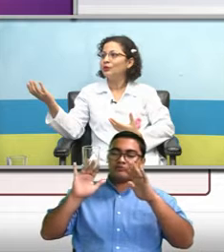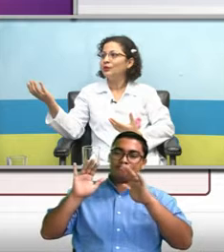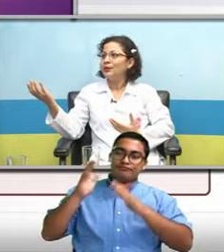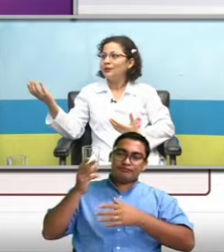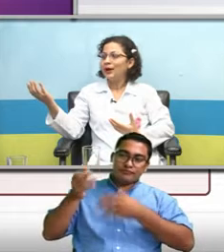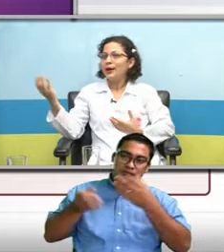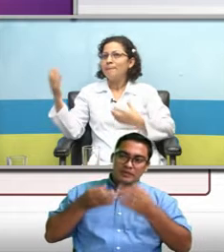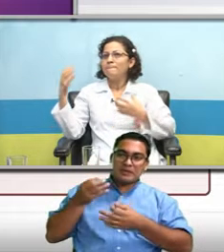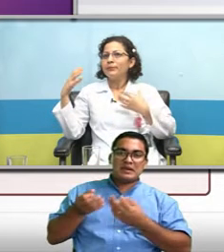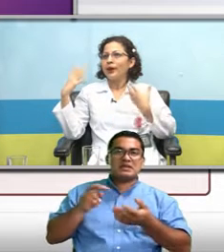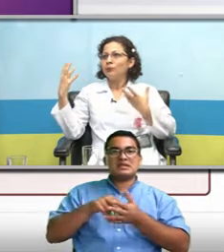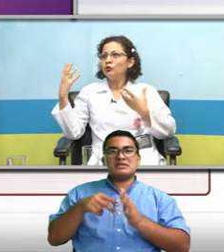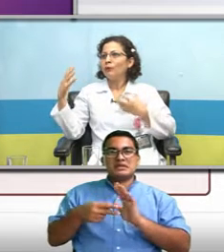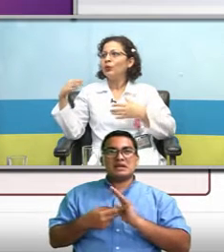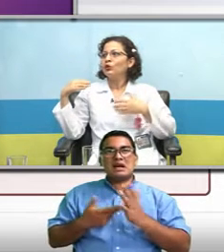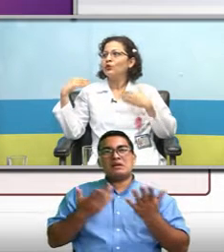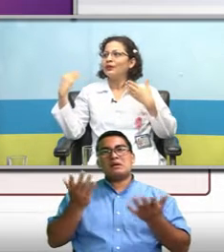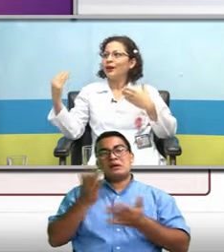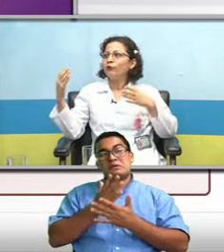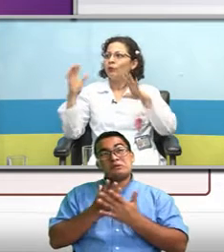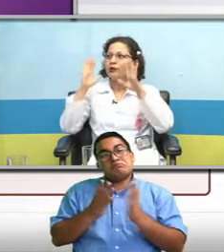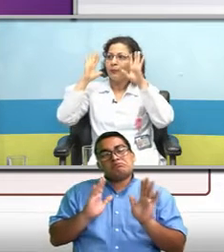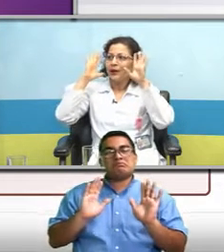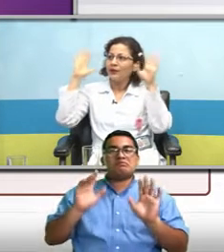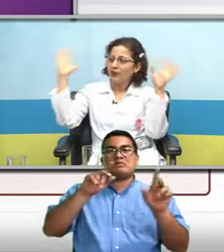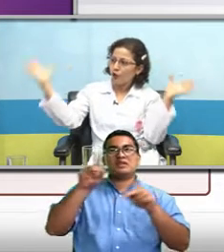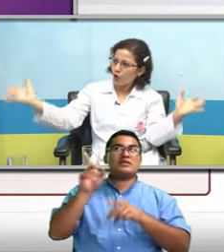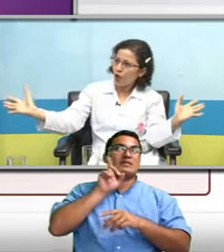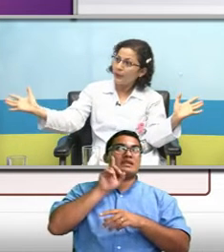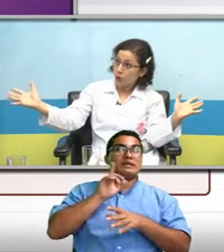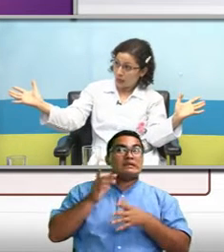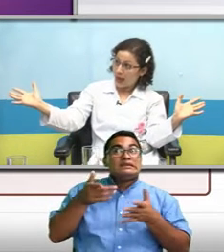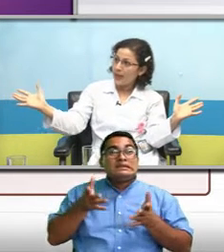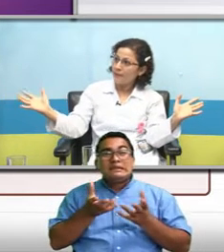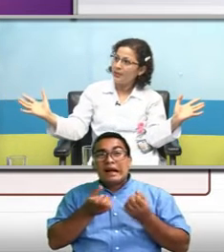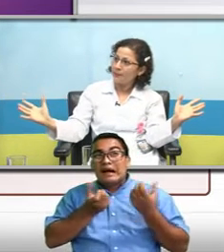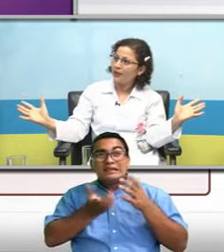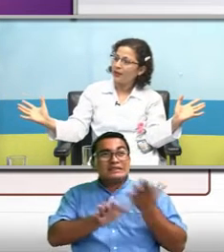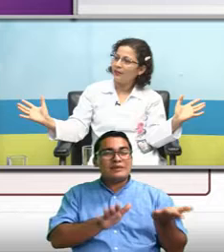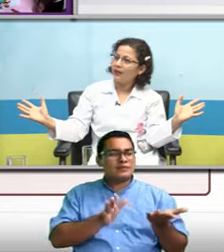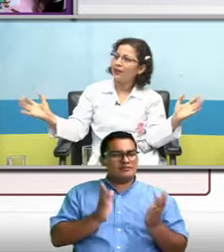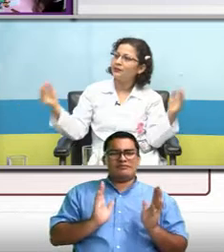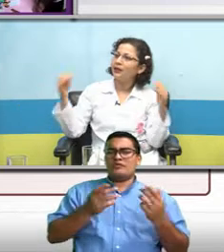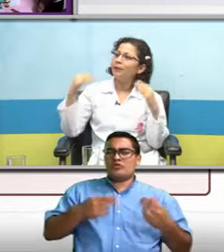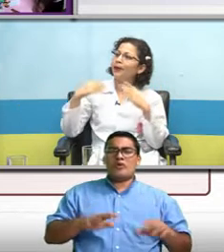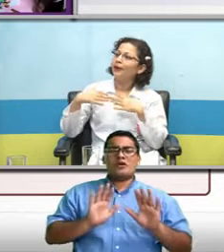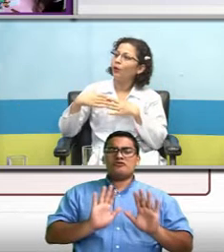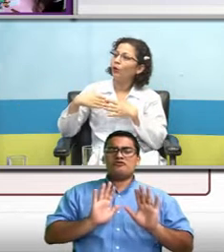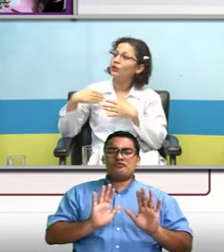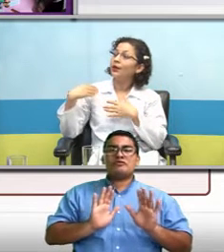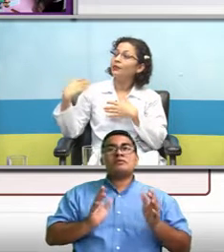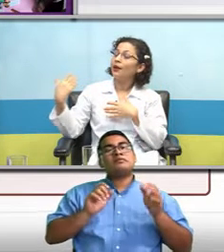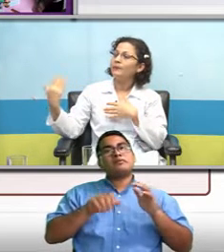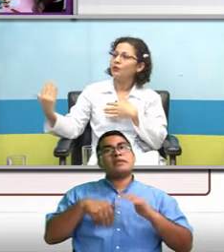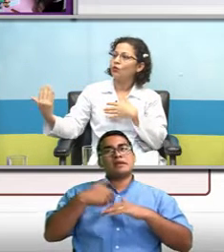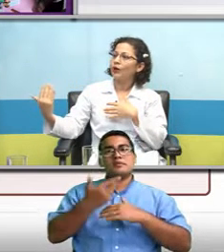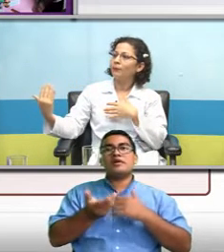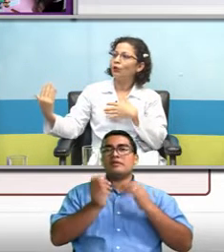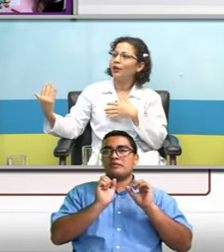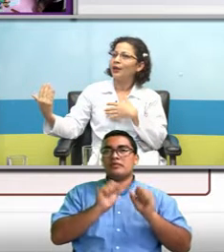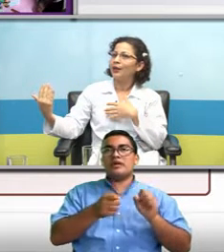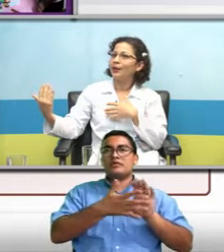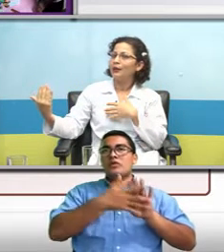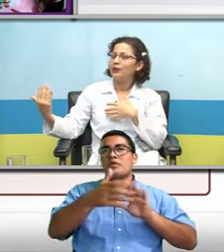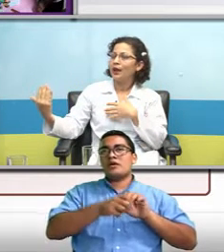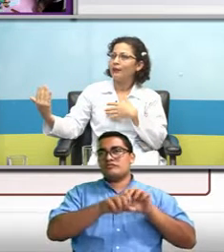mitos. Claro. ¿Ya? Tiene muchos mitos. Entonces, darle información para quitar todos los mitos que ellas mismas tienen del cáncer y para que luego sean transmisoras,